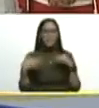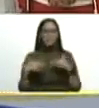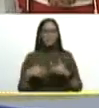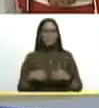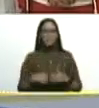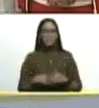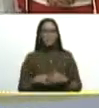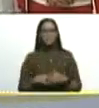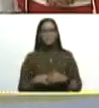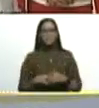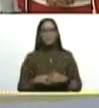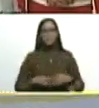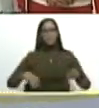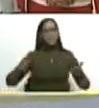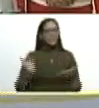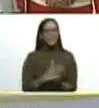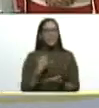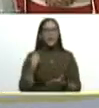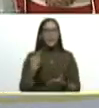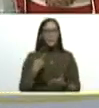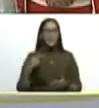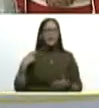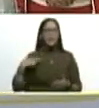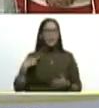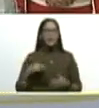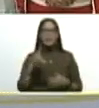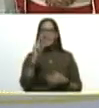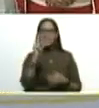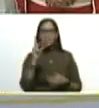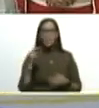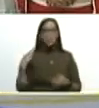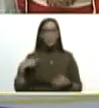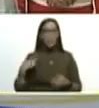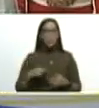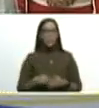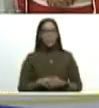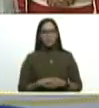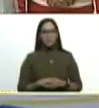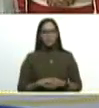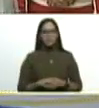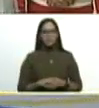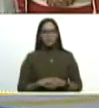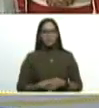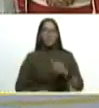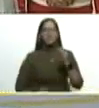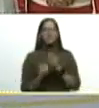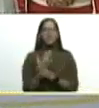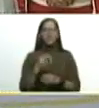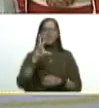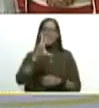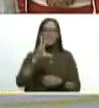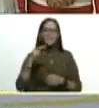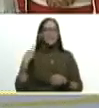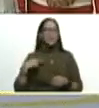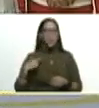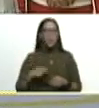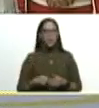la derrota de la Primera República, la derrota de la Segunda República, el surgimiento de la Tercera República.